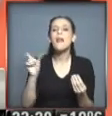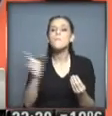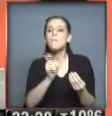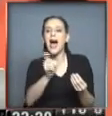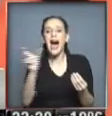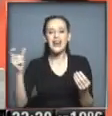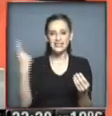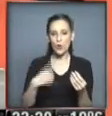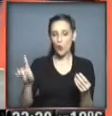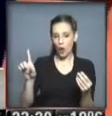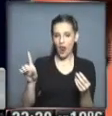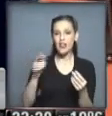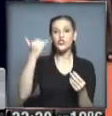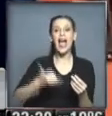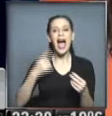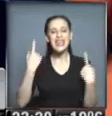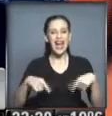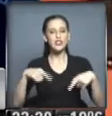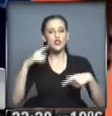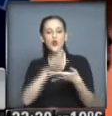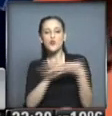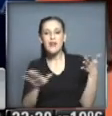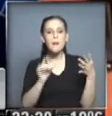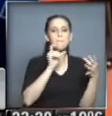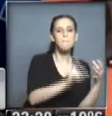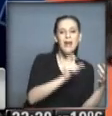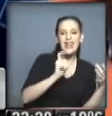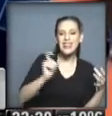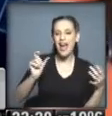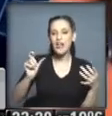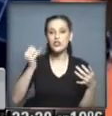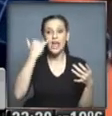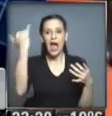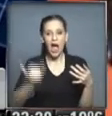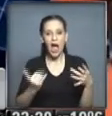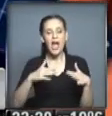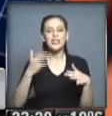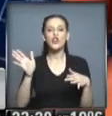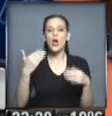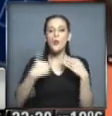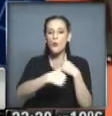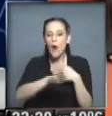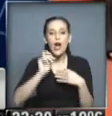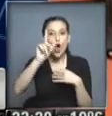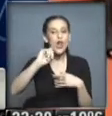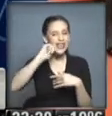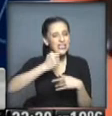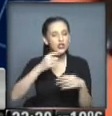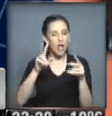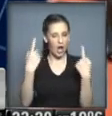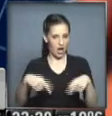y entonces vas generando canciones nuevas con pedacitos de letras que ya están. Y todas riman entre sí. Ese es uno de los tres